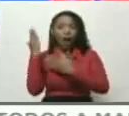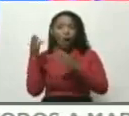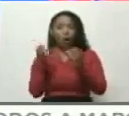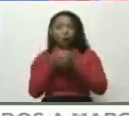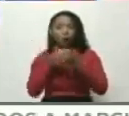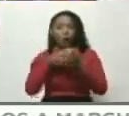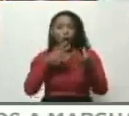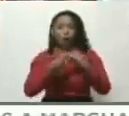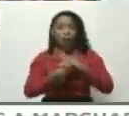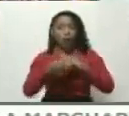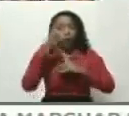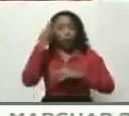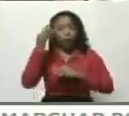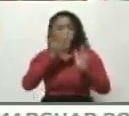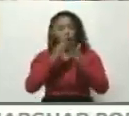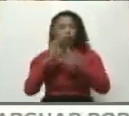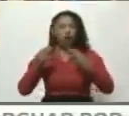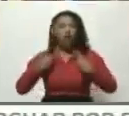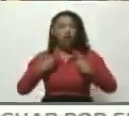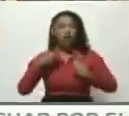de tierra, los Viviendo Venezuela.